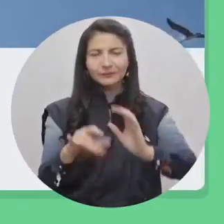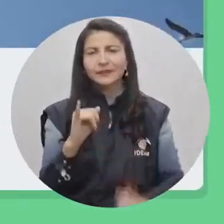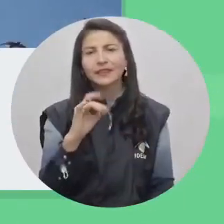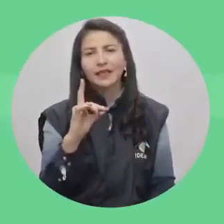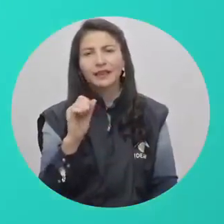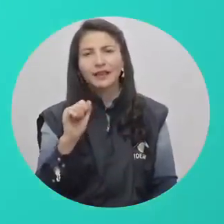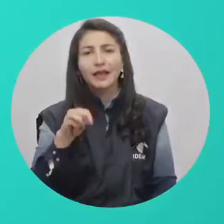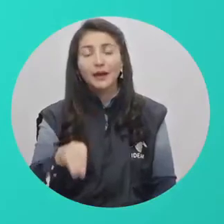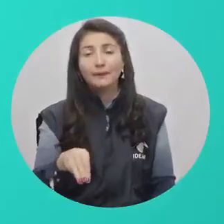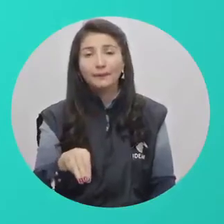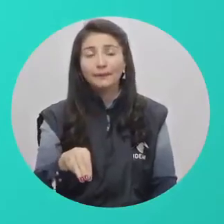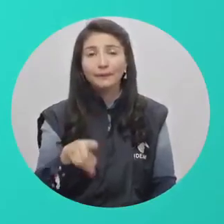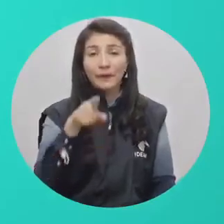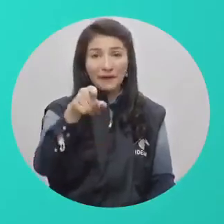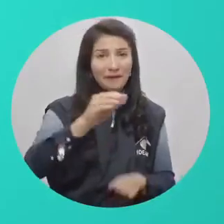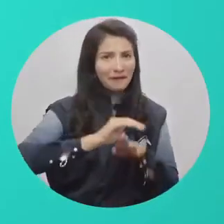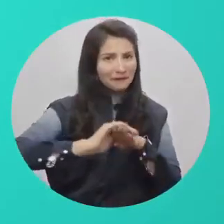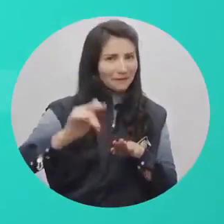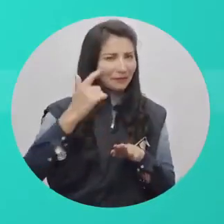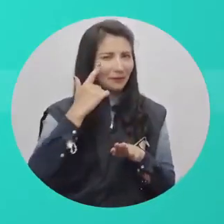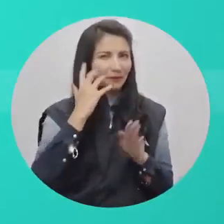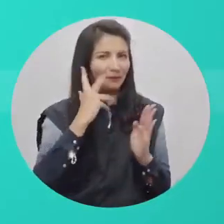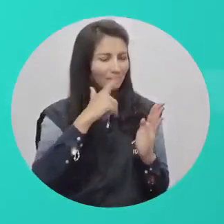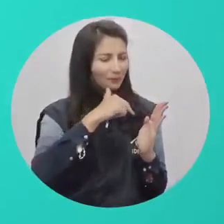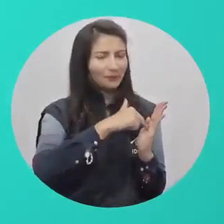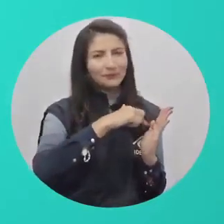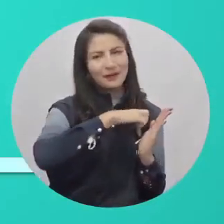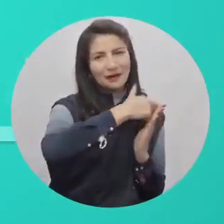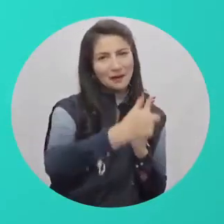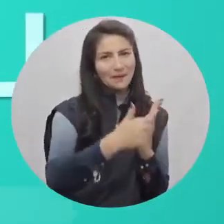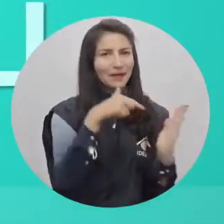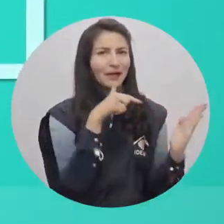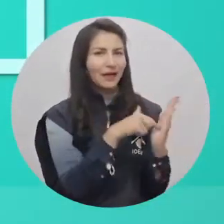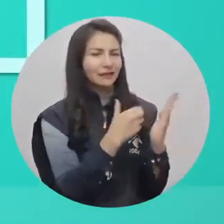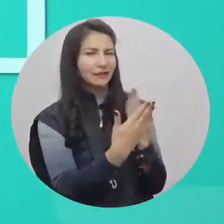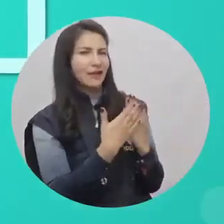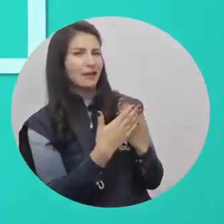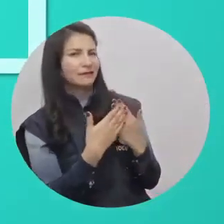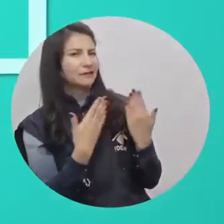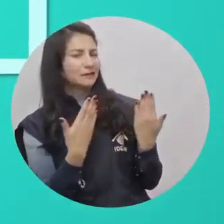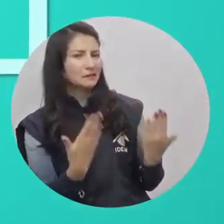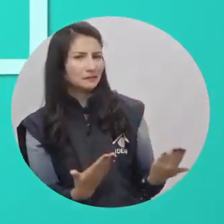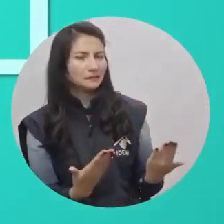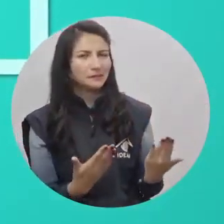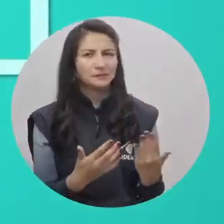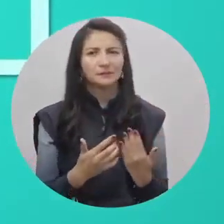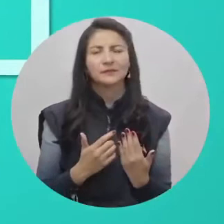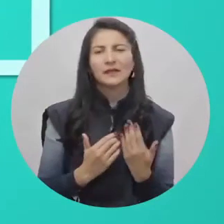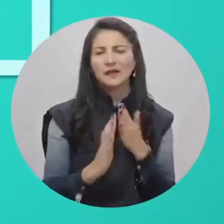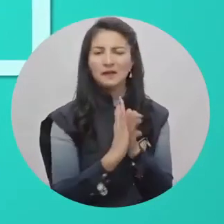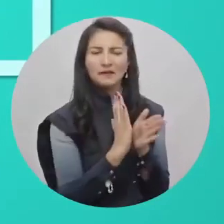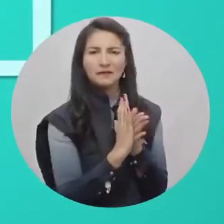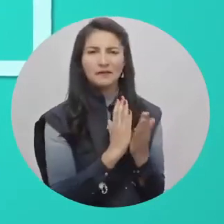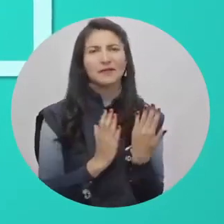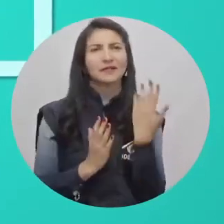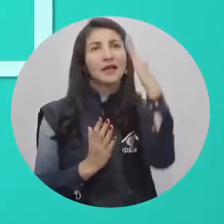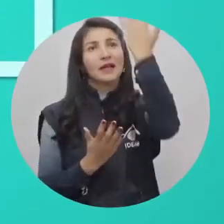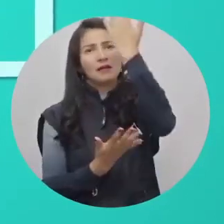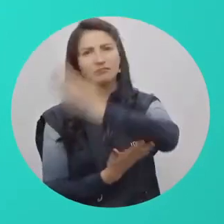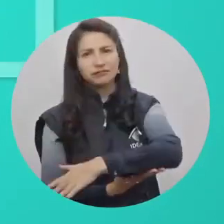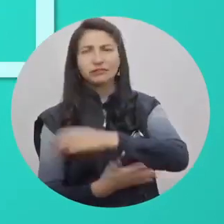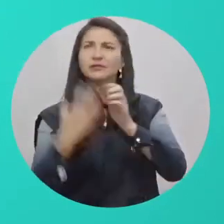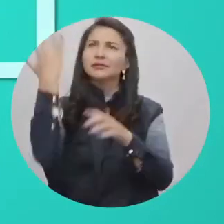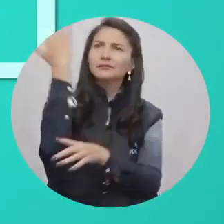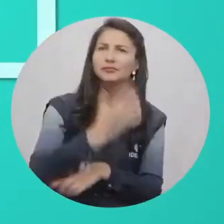www.idean.gov.co. Te invitamos a consultar la aplicación Mi Pronóstico del IDEAN. Ahora con información sobre deforestación, rayos,